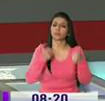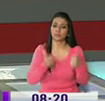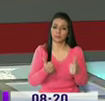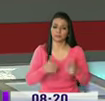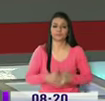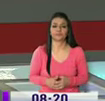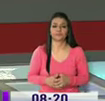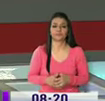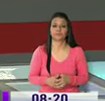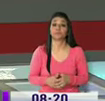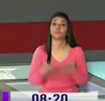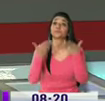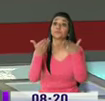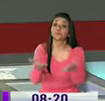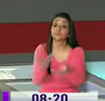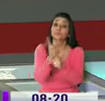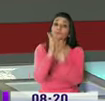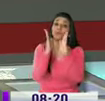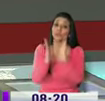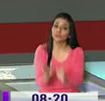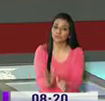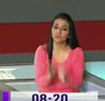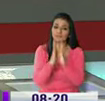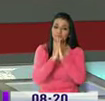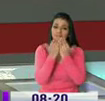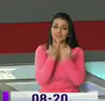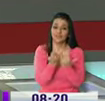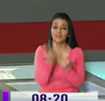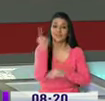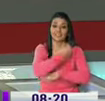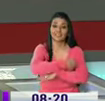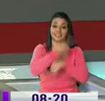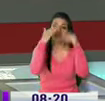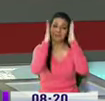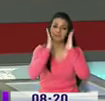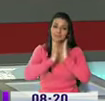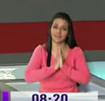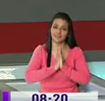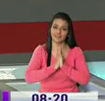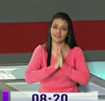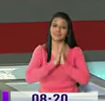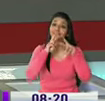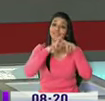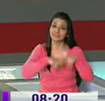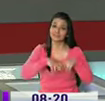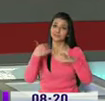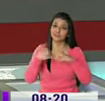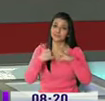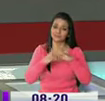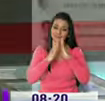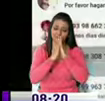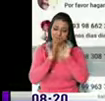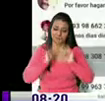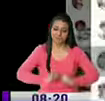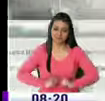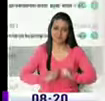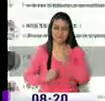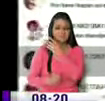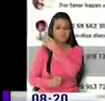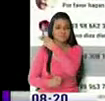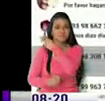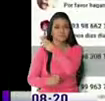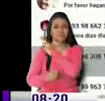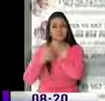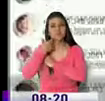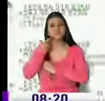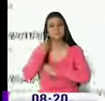adecuado. Doña Sara de las Marías, ¿le parece a usted en este día de las Marías revisar WhatsApp? Veamos lo que nos dicen nuestros vecinos, son